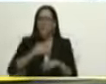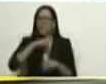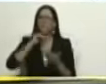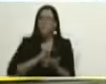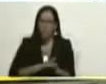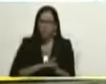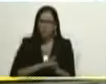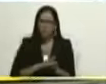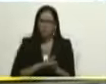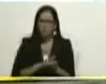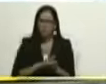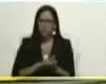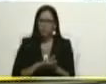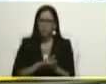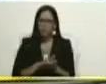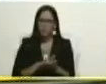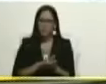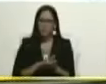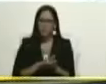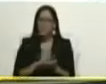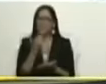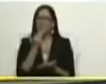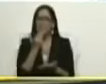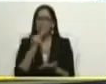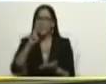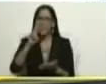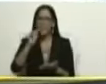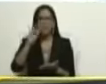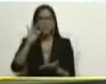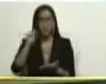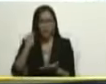asesinados cerca de Rafah,